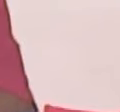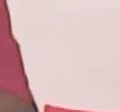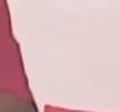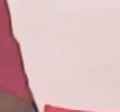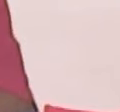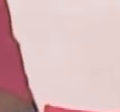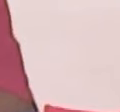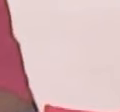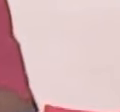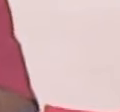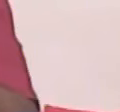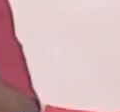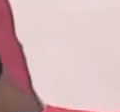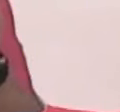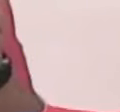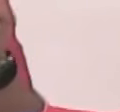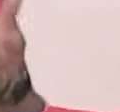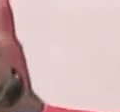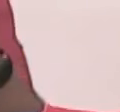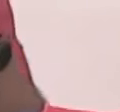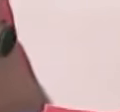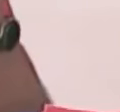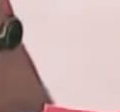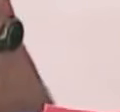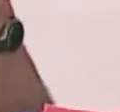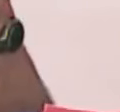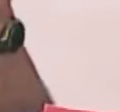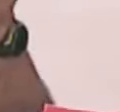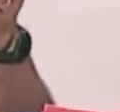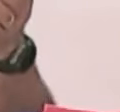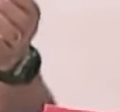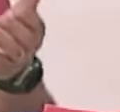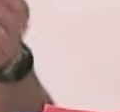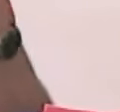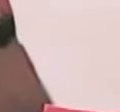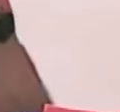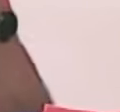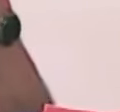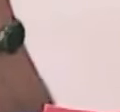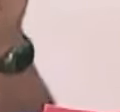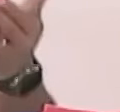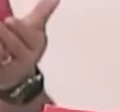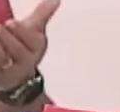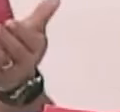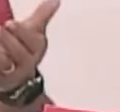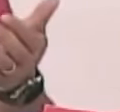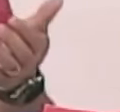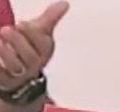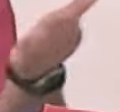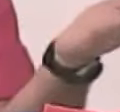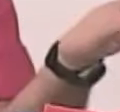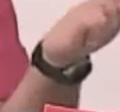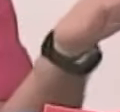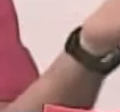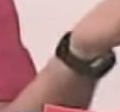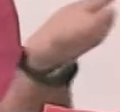Venezuela. Y nosotros siempre hemos dicho a los sectores independientes, a los sectores que no han definido su voto,